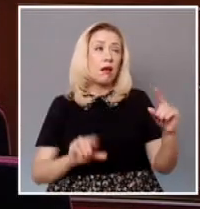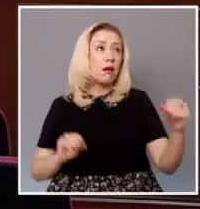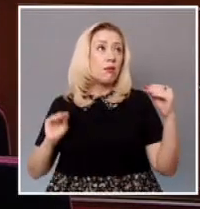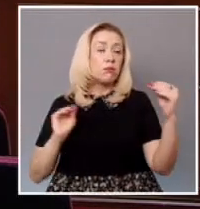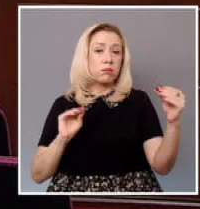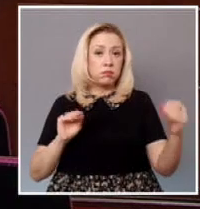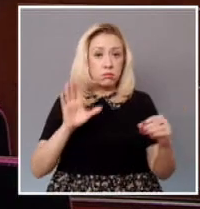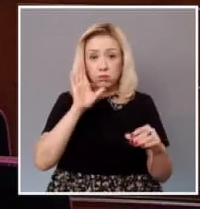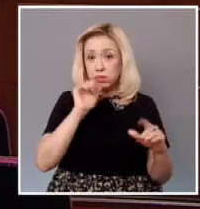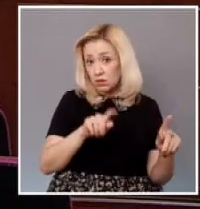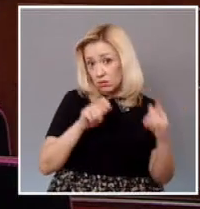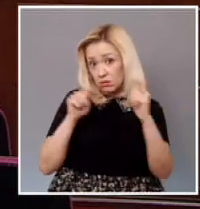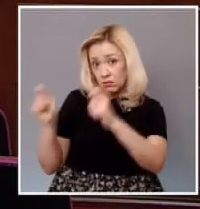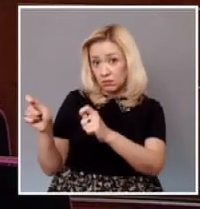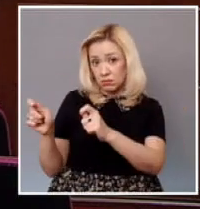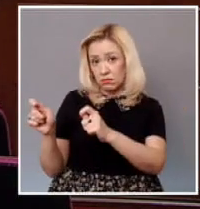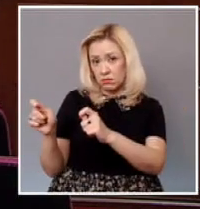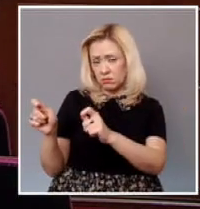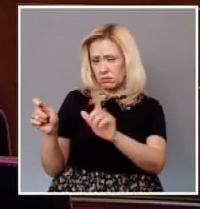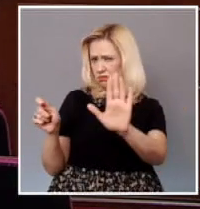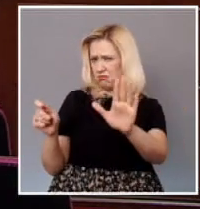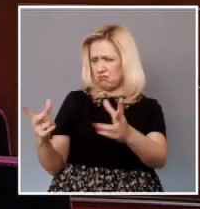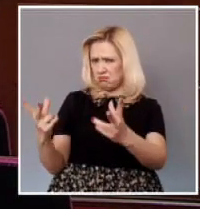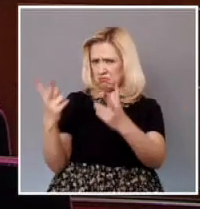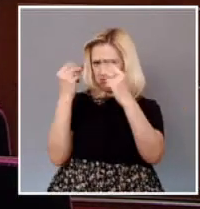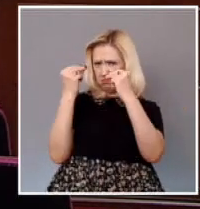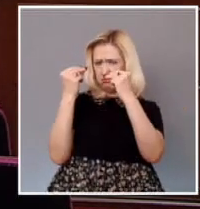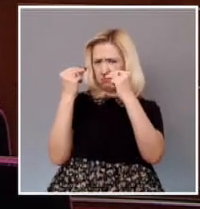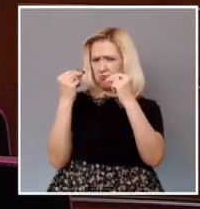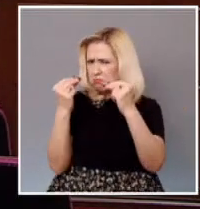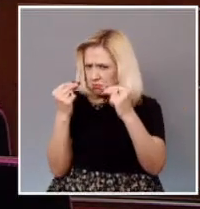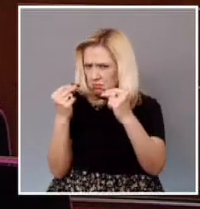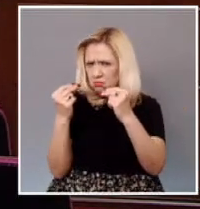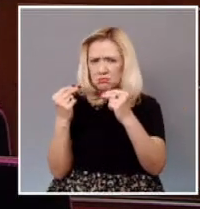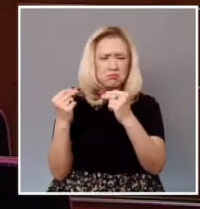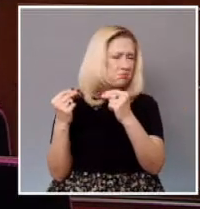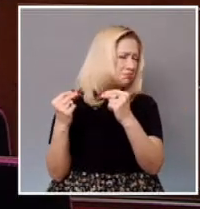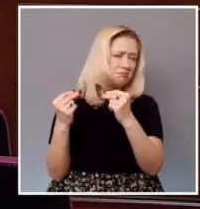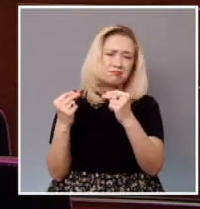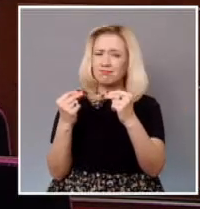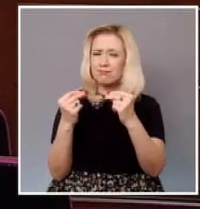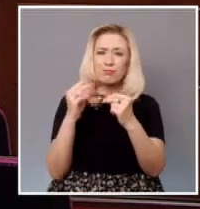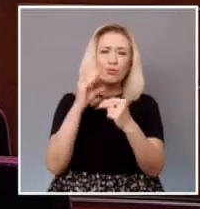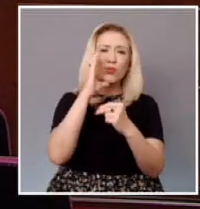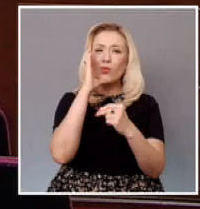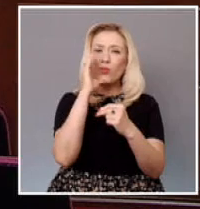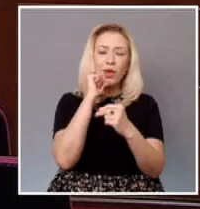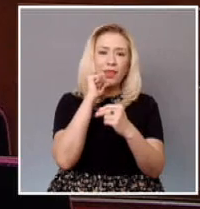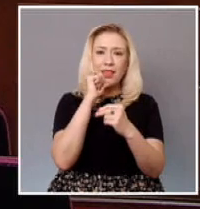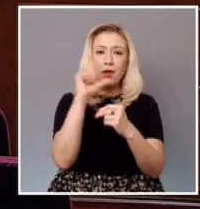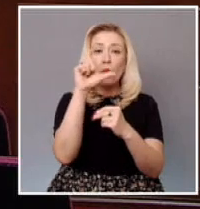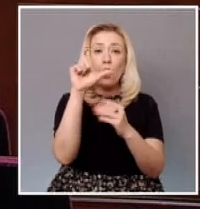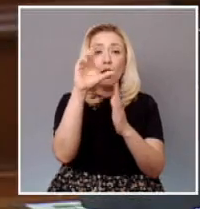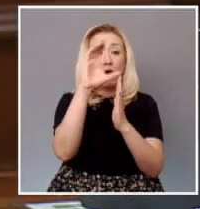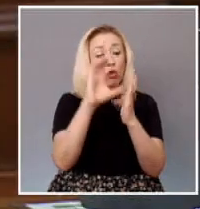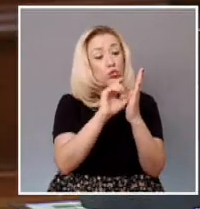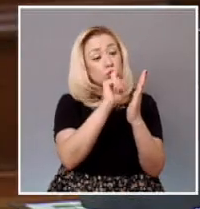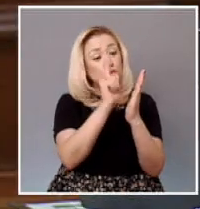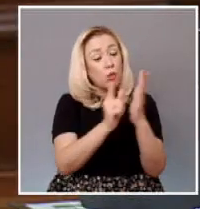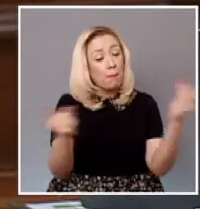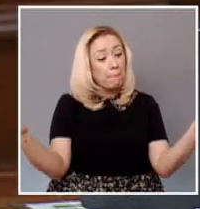Los impedimentos no se pueden plantear en acciones de inconstitucionalidad ni en